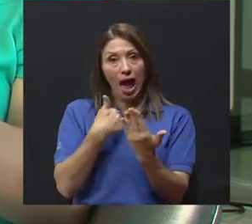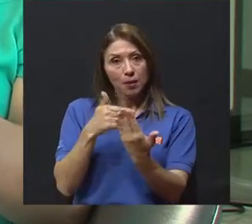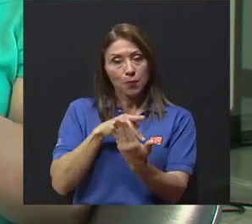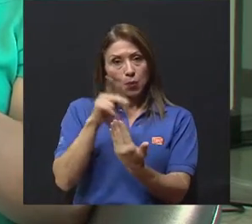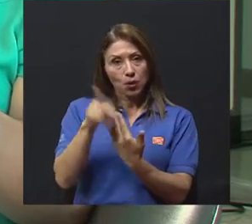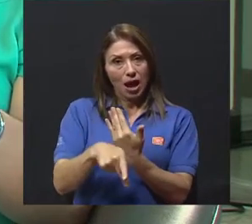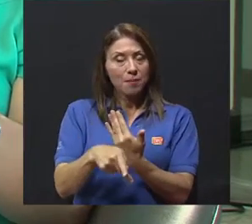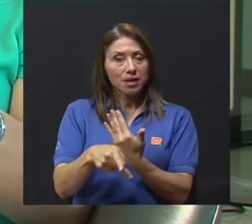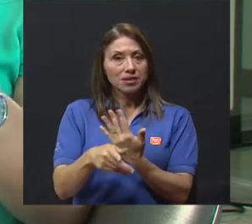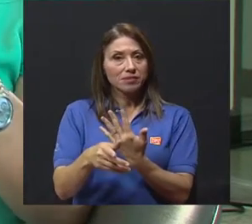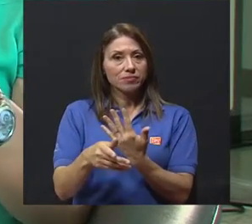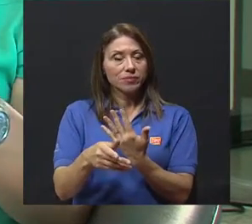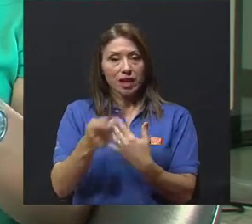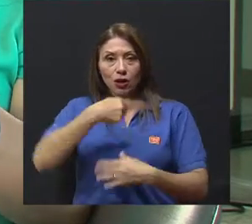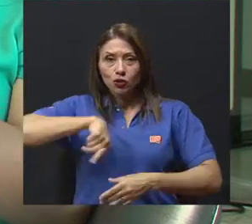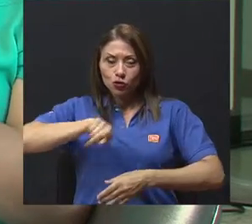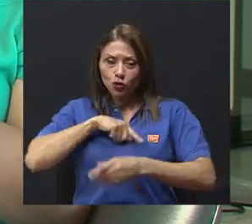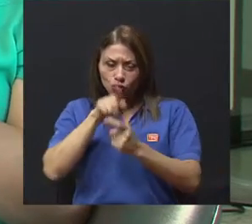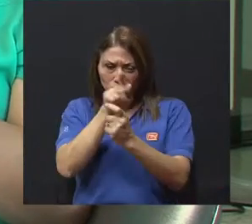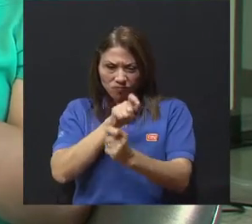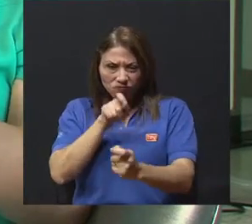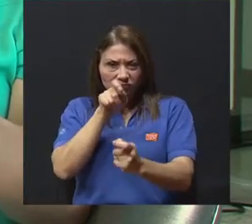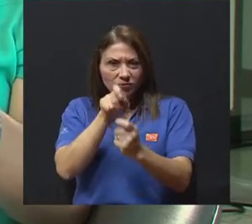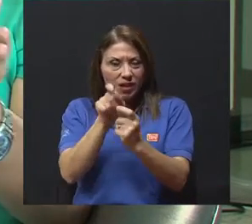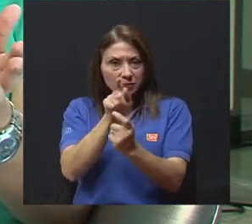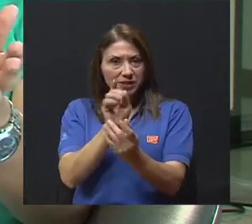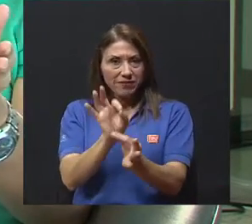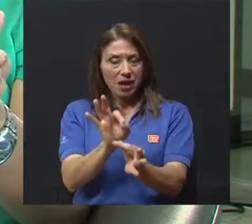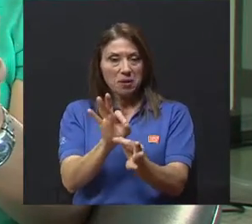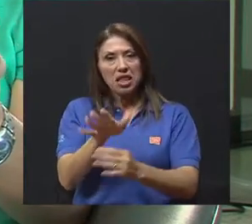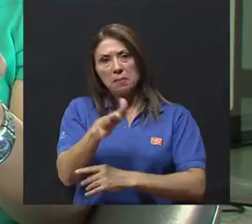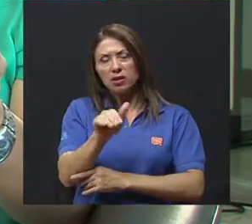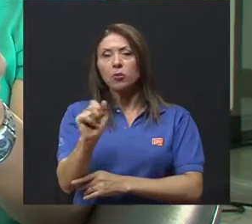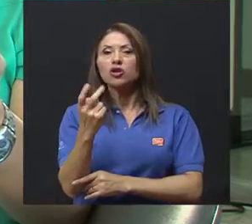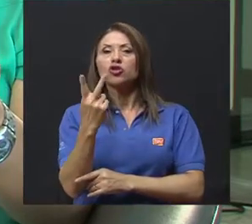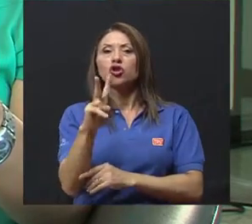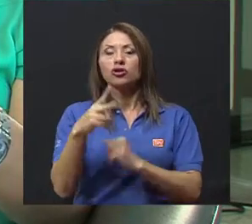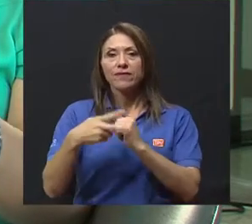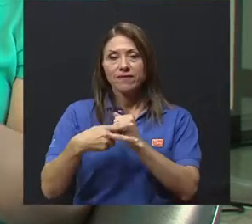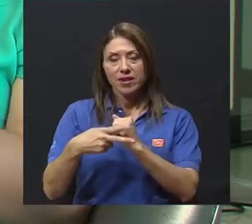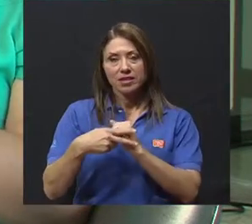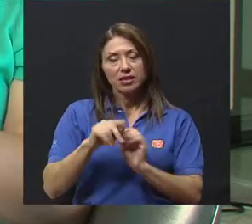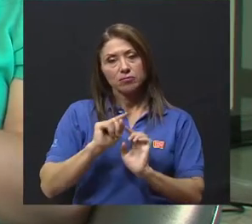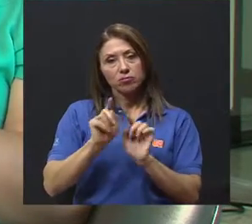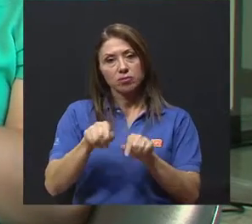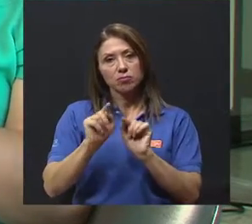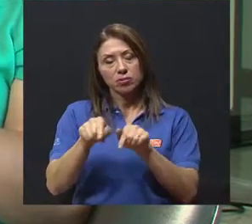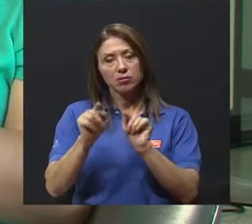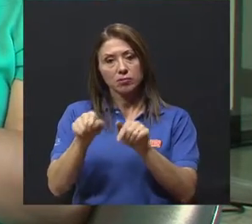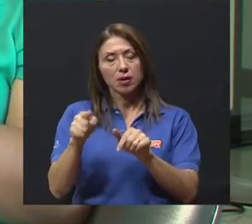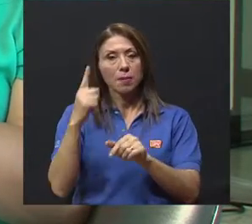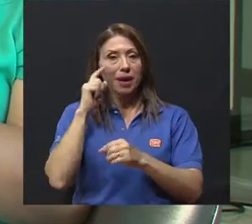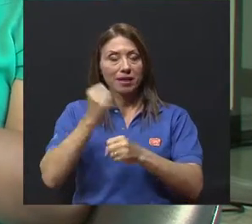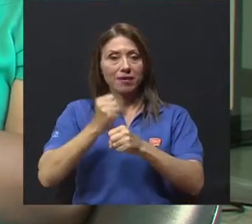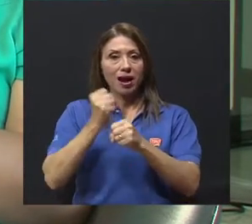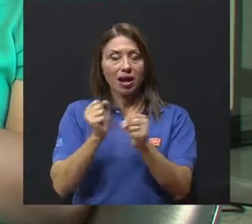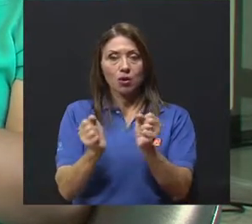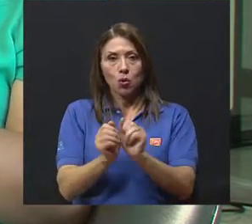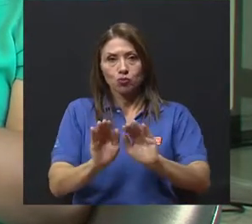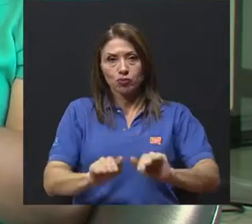programas que montamos específicamente que van de 12 sesiones más o menos para trabajar con chicos y con